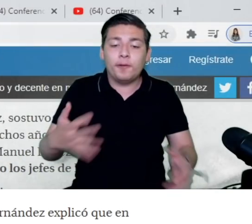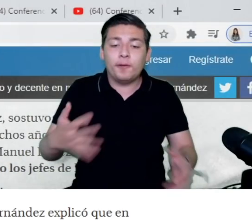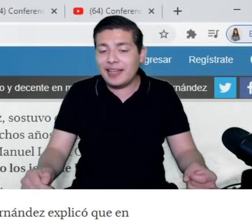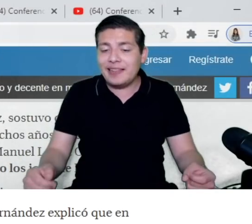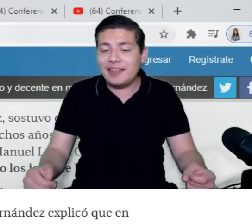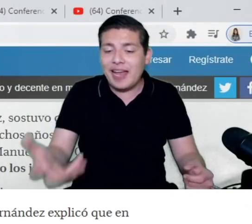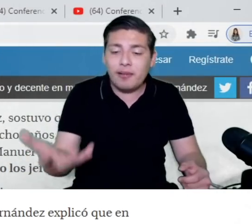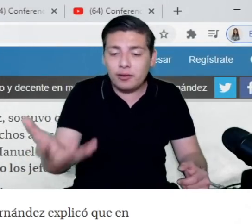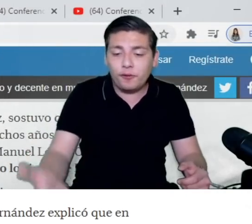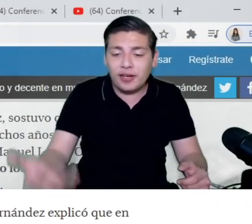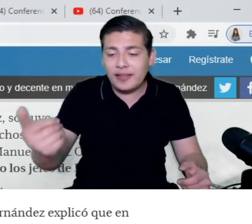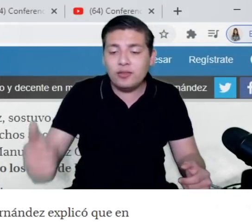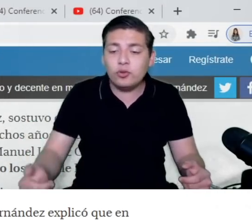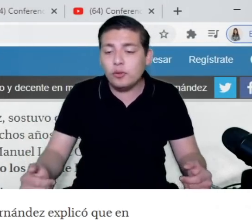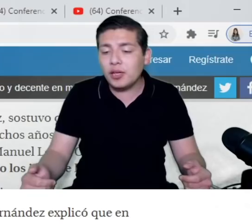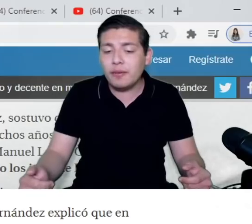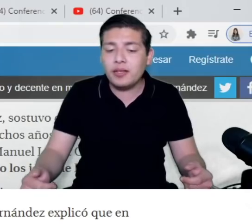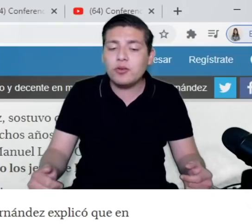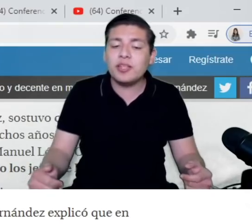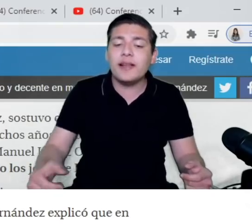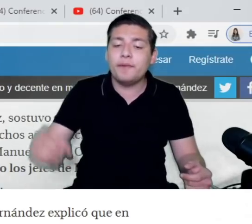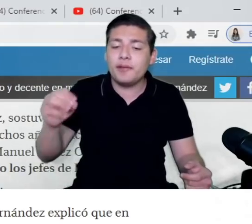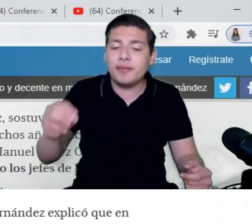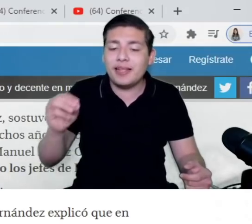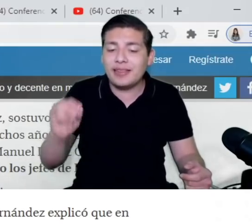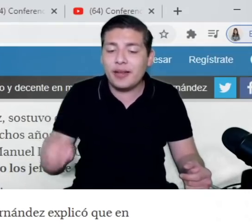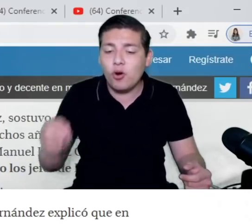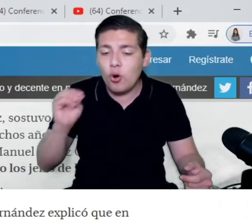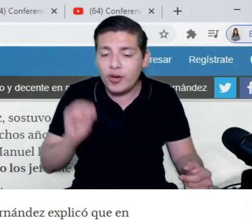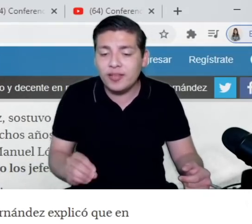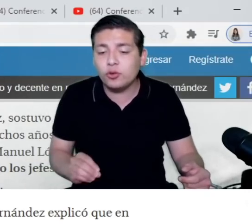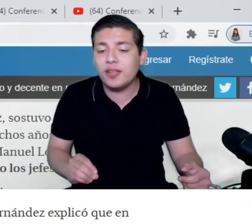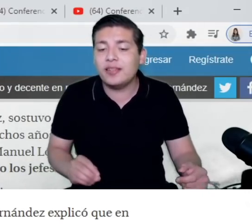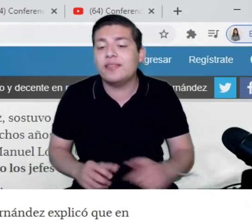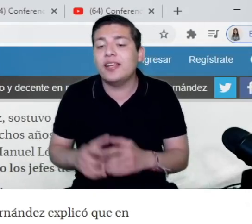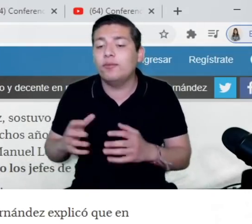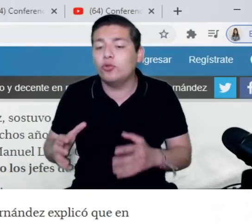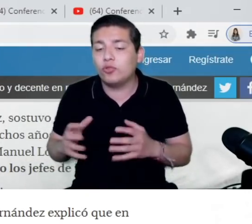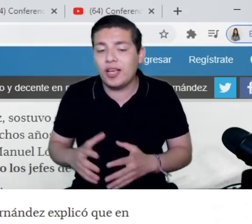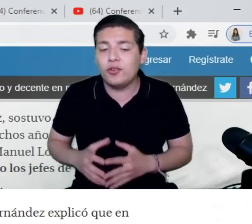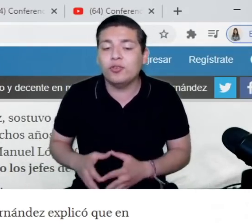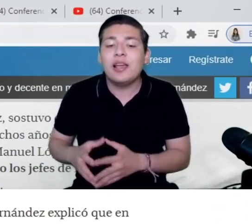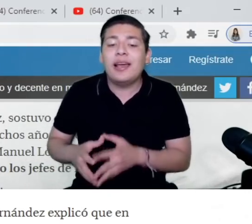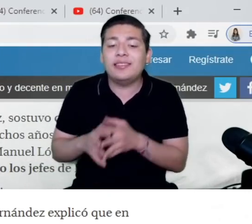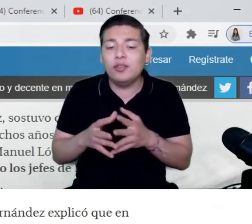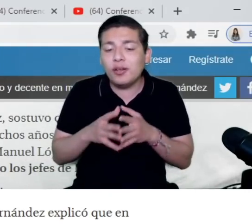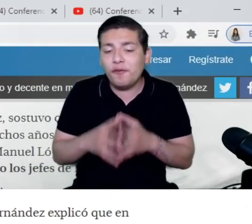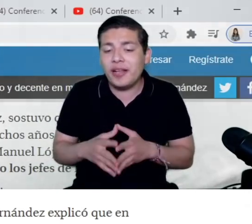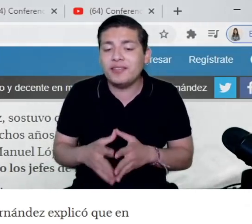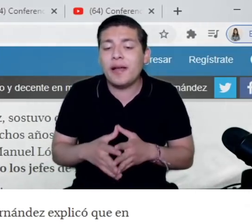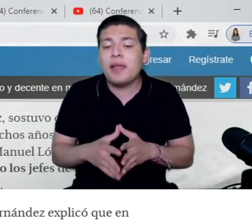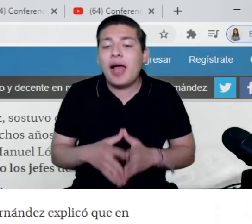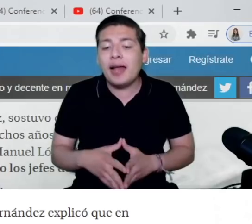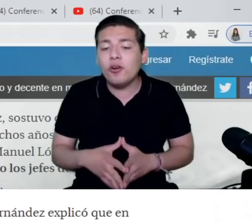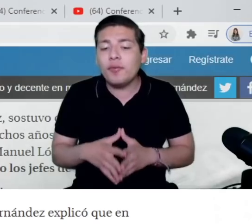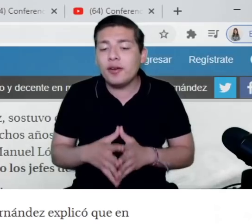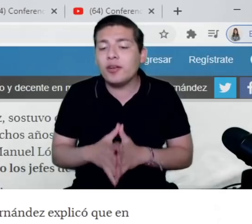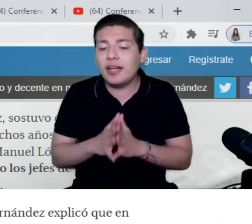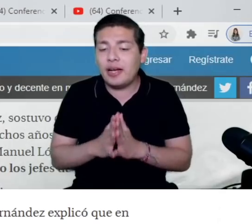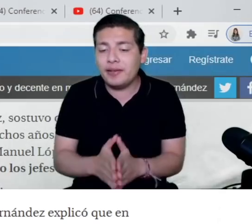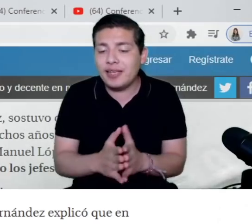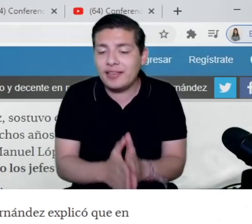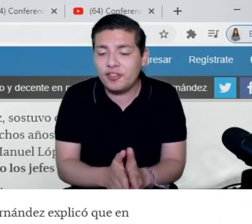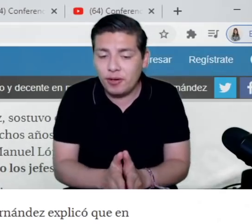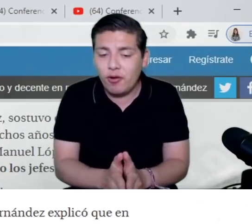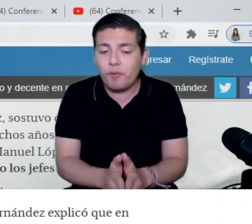El presidente de Argentina, Alberto Fernández, sostuvo que México tiene al primer mandatario honesto y decente en muchos años, haciendo referencia al gobierno